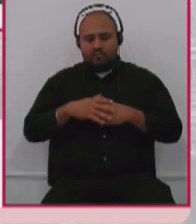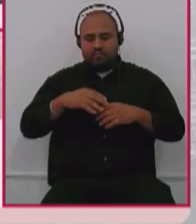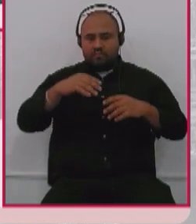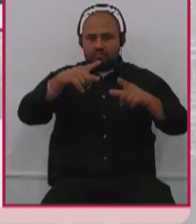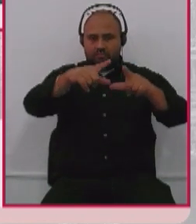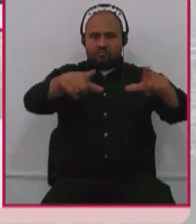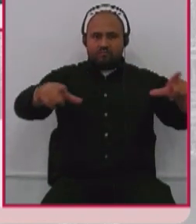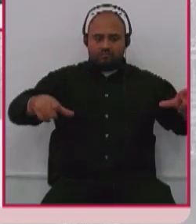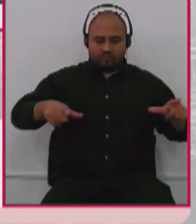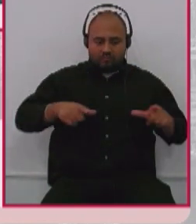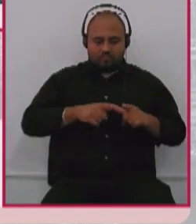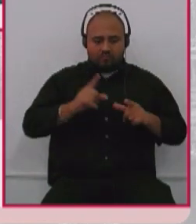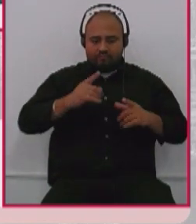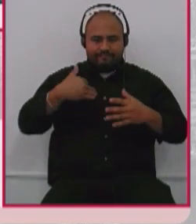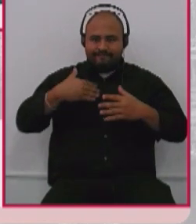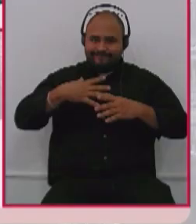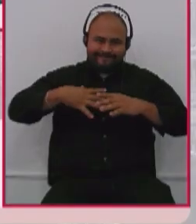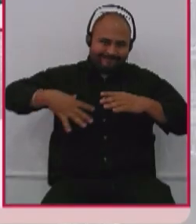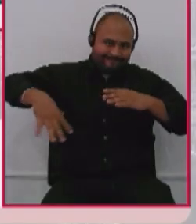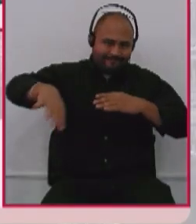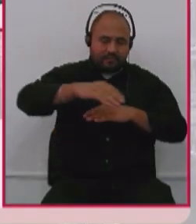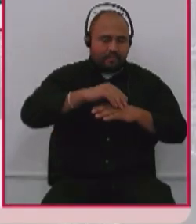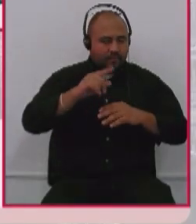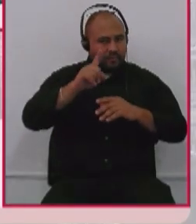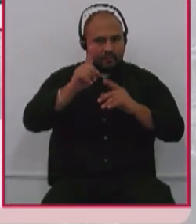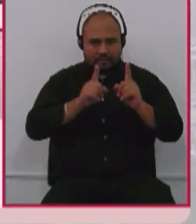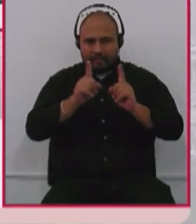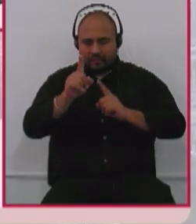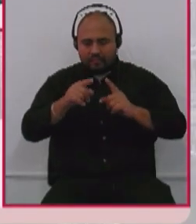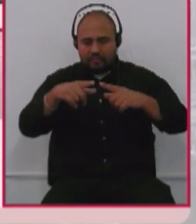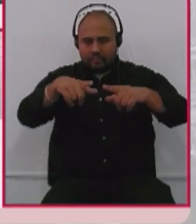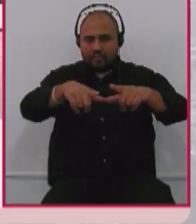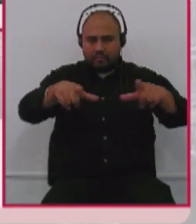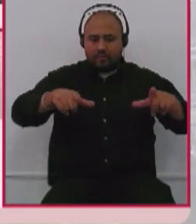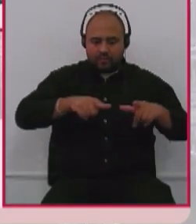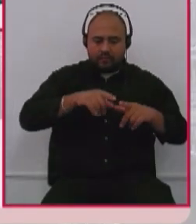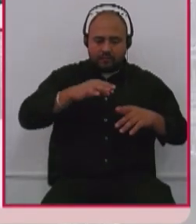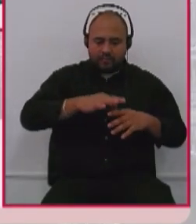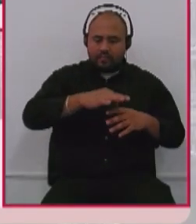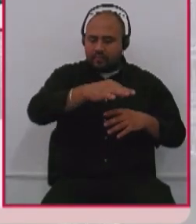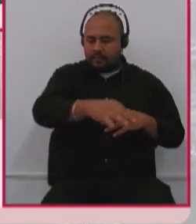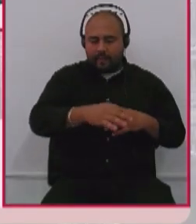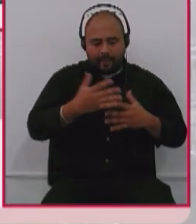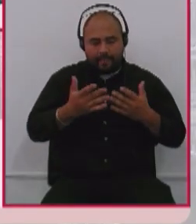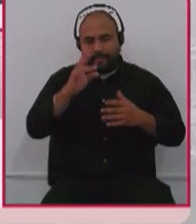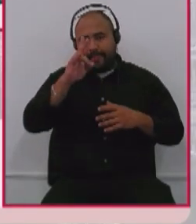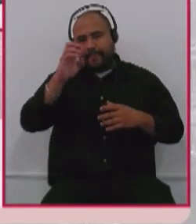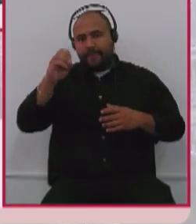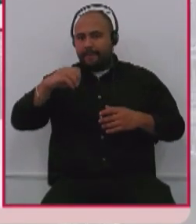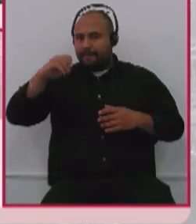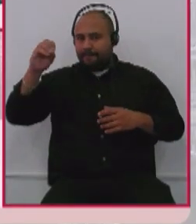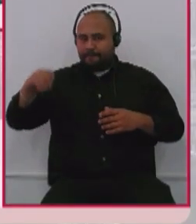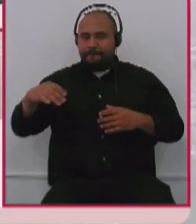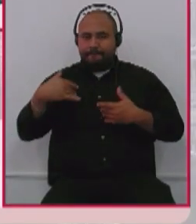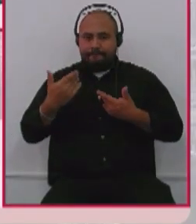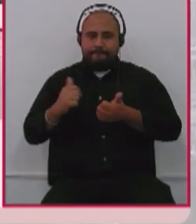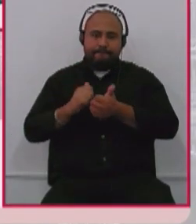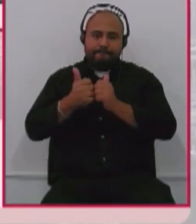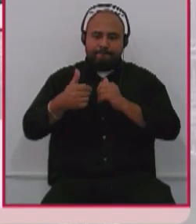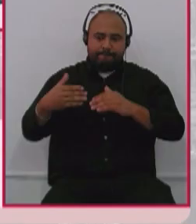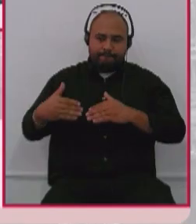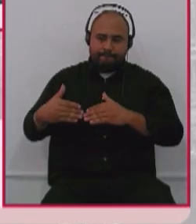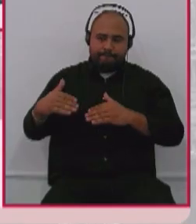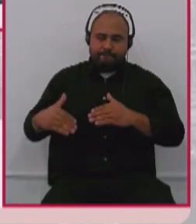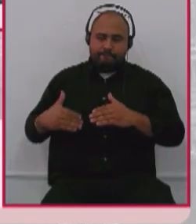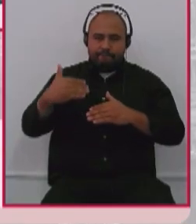no logramos abarcar todo con inyección, podemos pasar de un 77% en promedio a casi